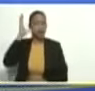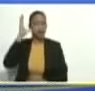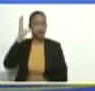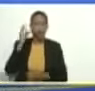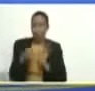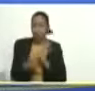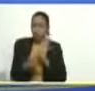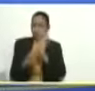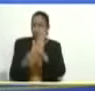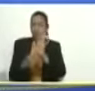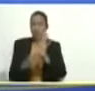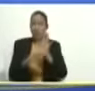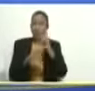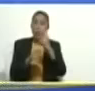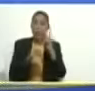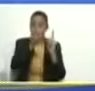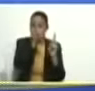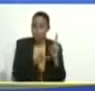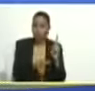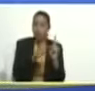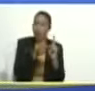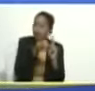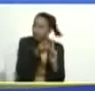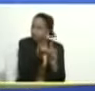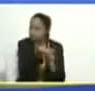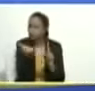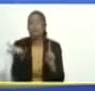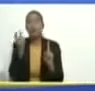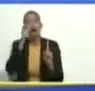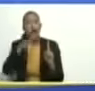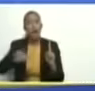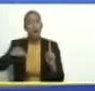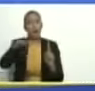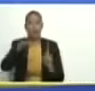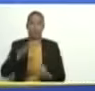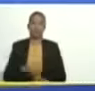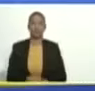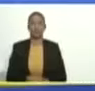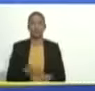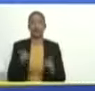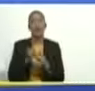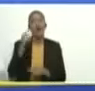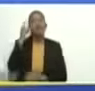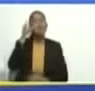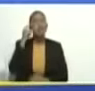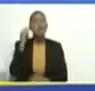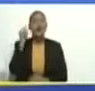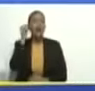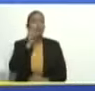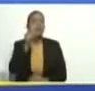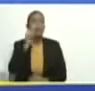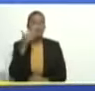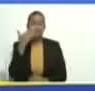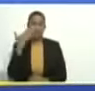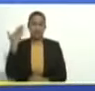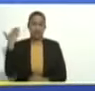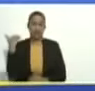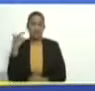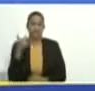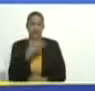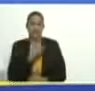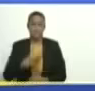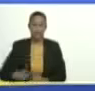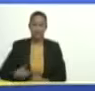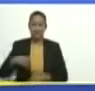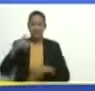Es impresionante ver, por ejemplo, cuando la vicepresidenta estaba el sábado en Isaías Medina Angarita,